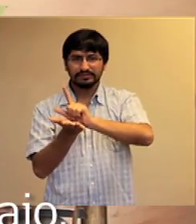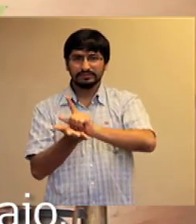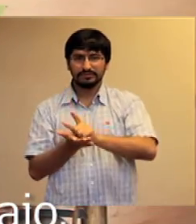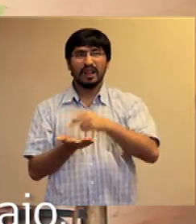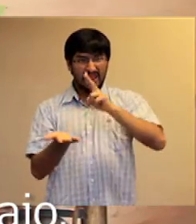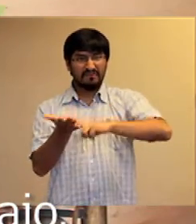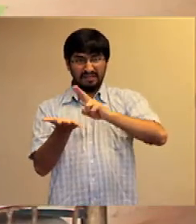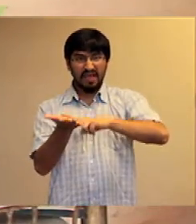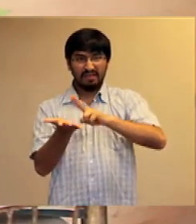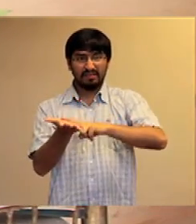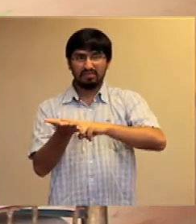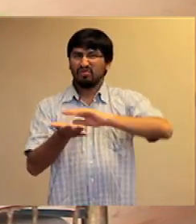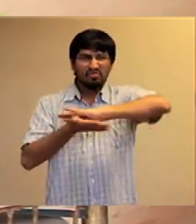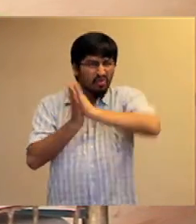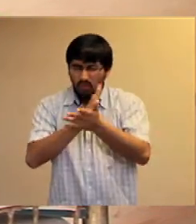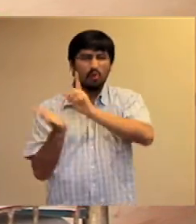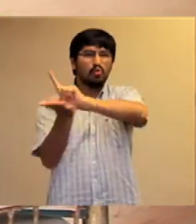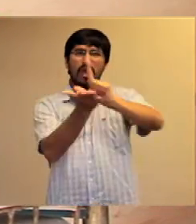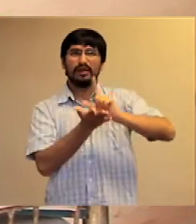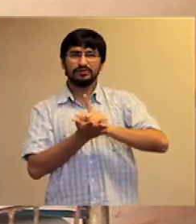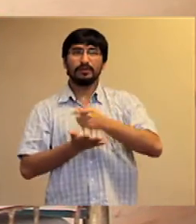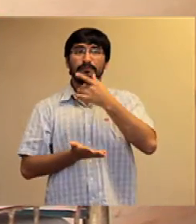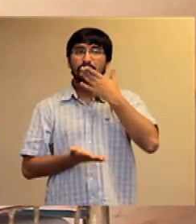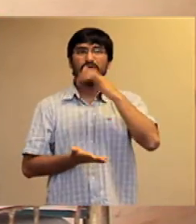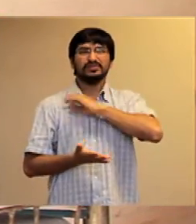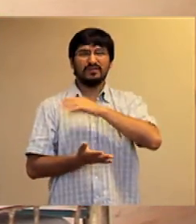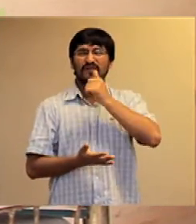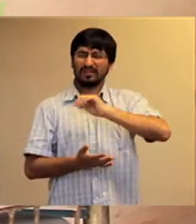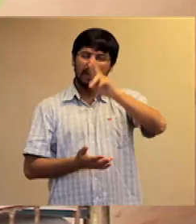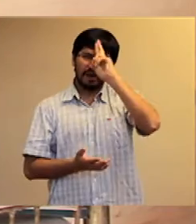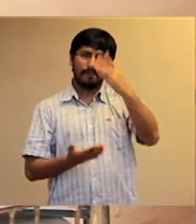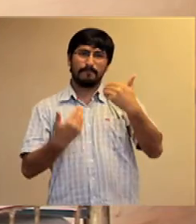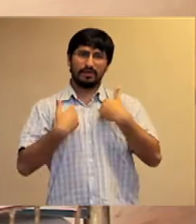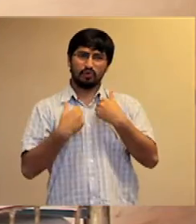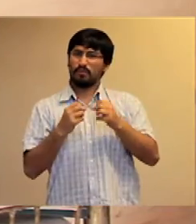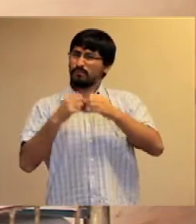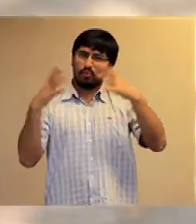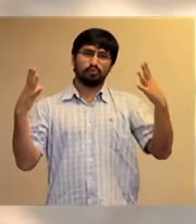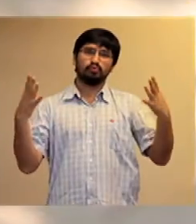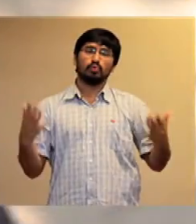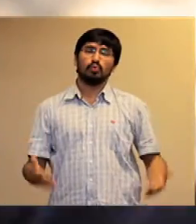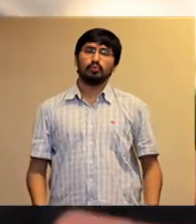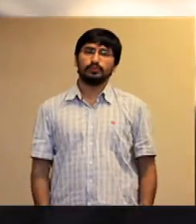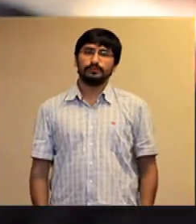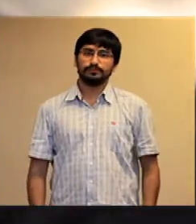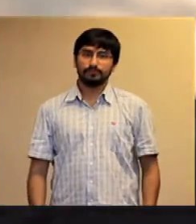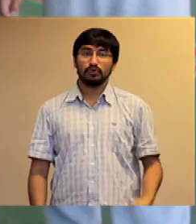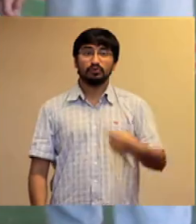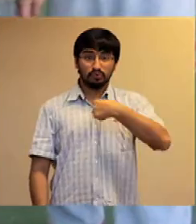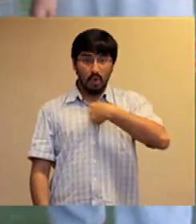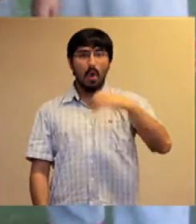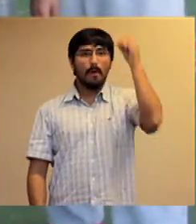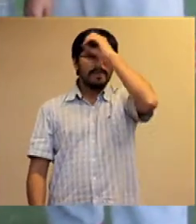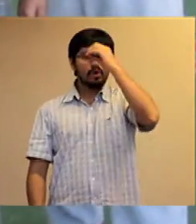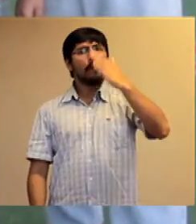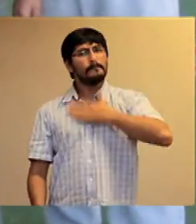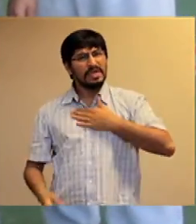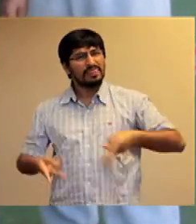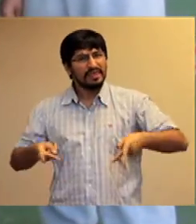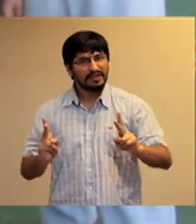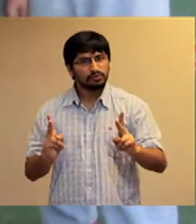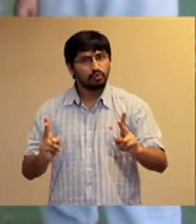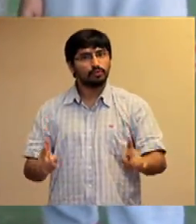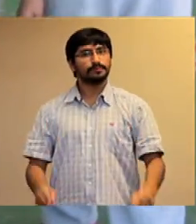en el trabajo. En resumen, en casi todos lados, porque falta harto respeto en Chile. ¡No!